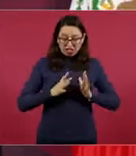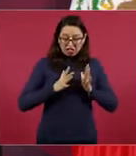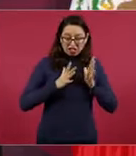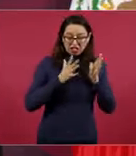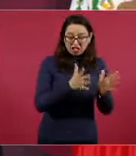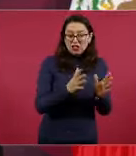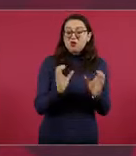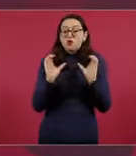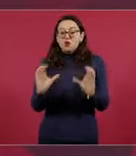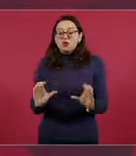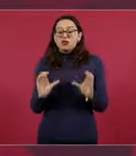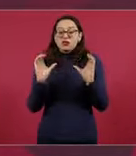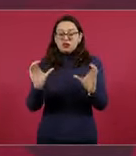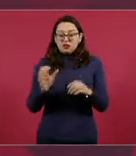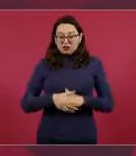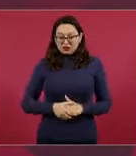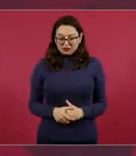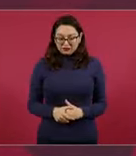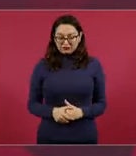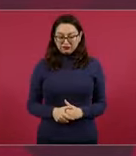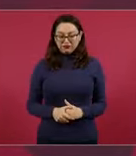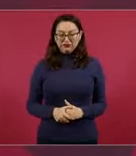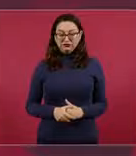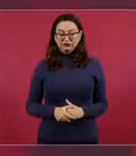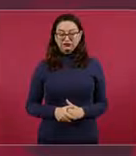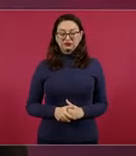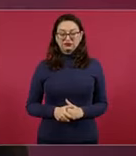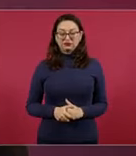también las plataformas,